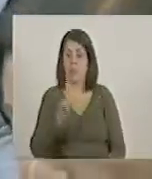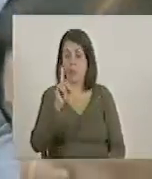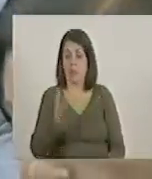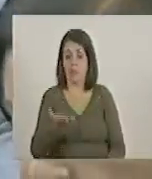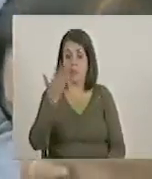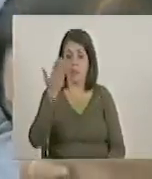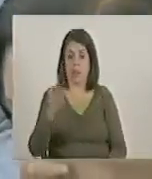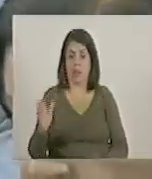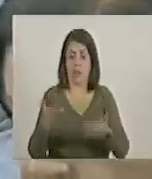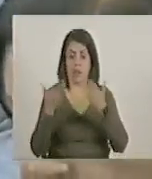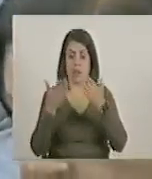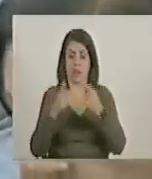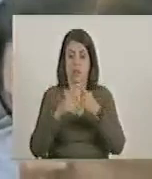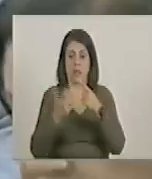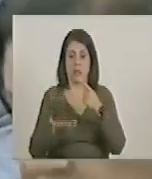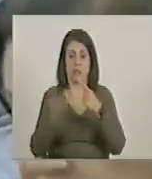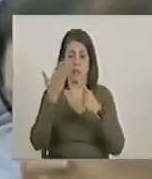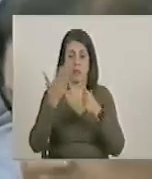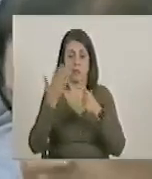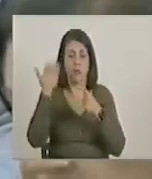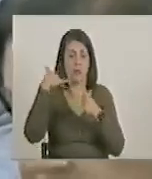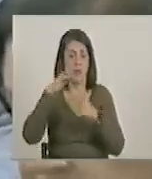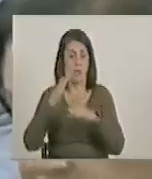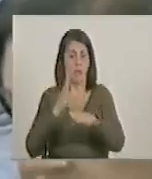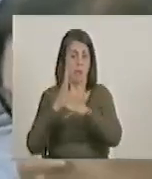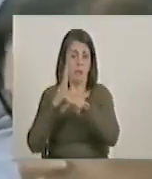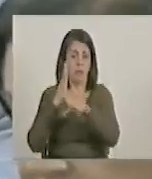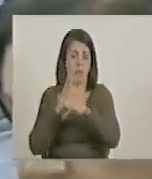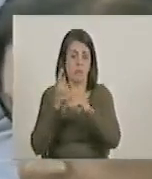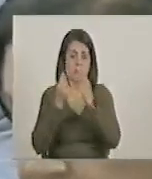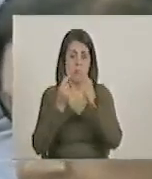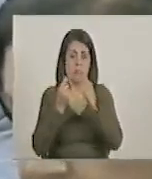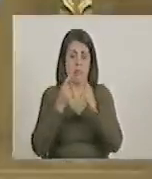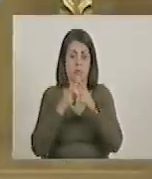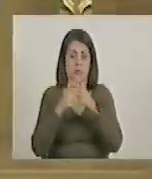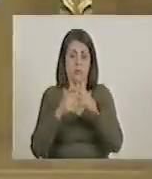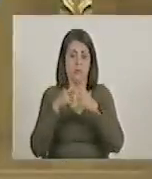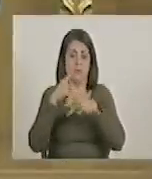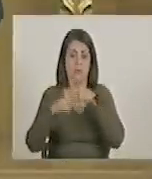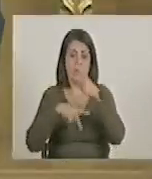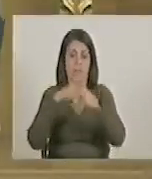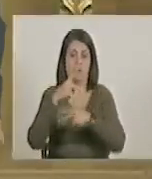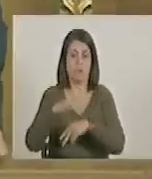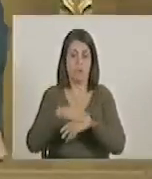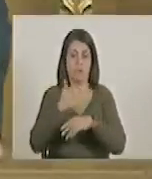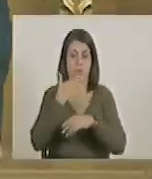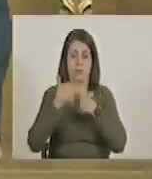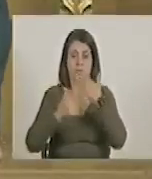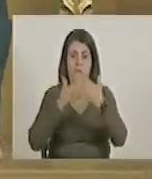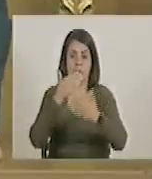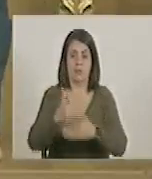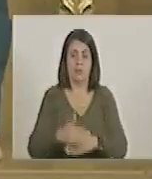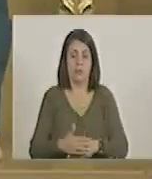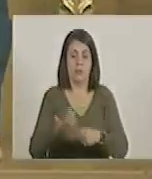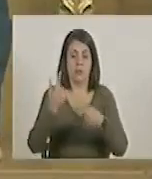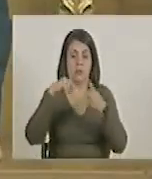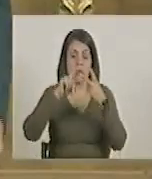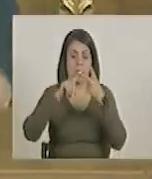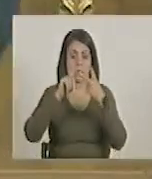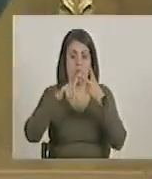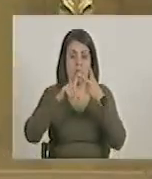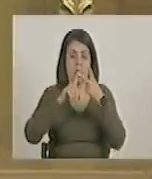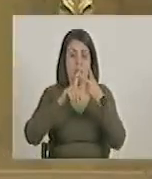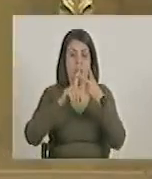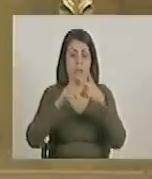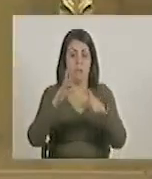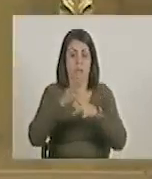clave, estímulos muy importantes, pese a bloqueo de la economía en proceso de recuperación. En segundo lugar,